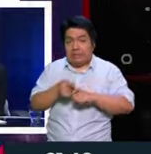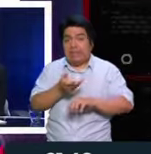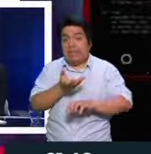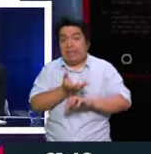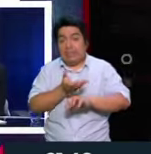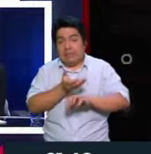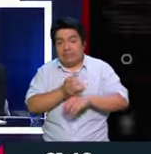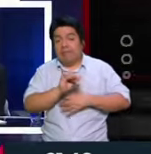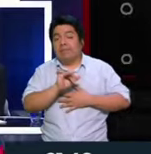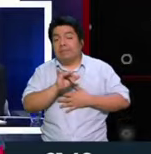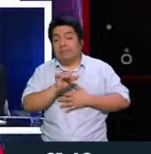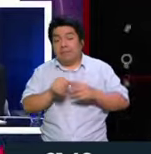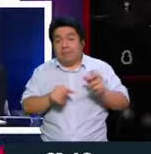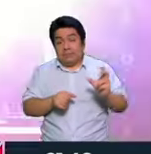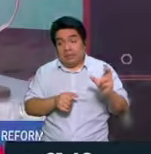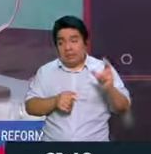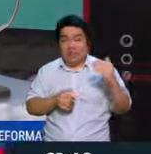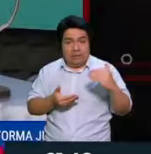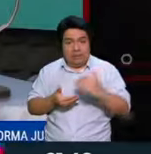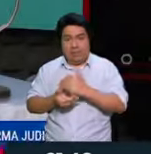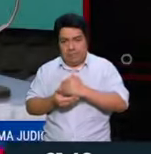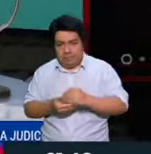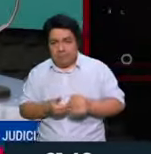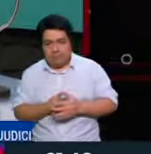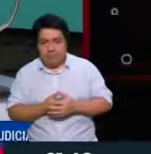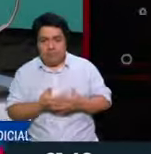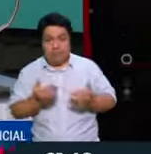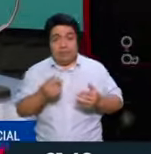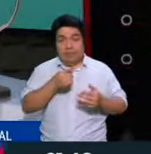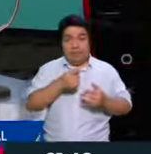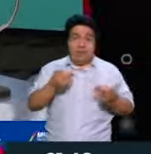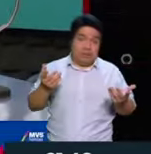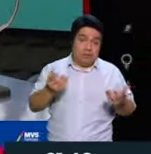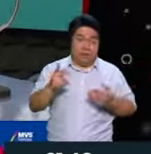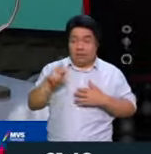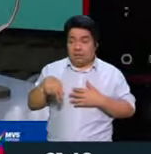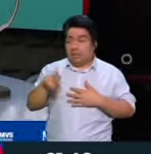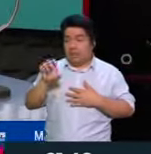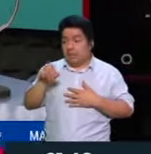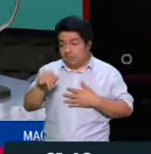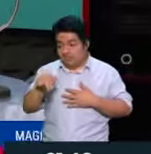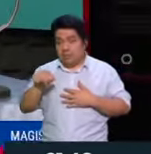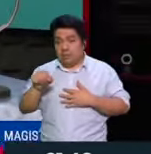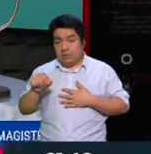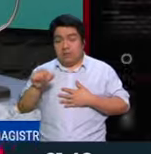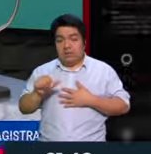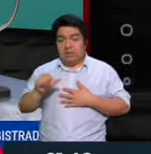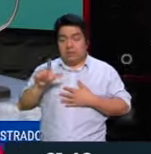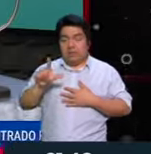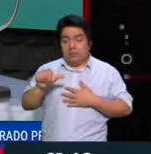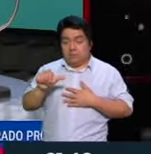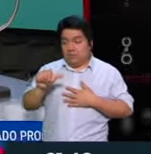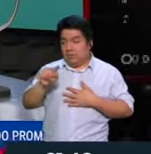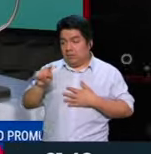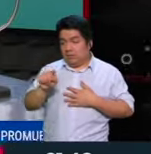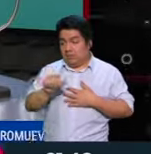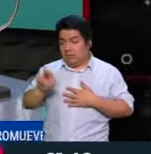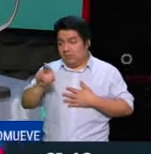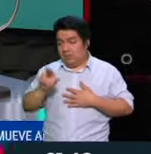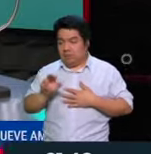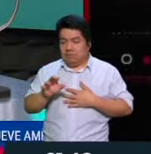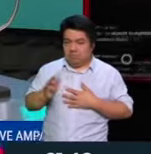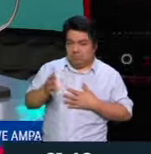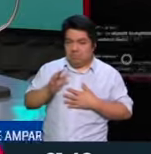razón en intervenir. Pero lo que está haciendo que en Salazar, y no por que él lo determine, de hecho se ha mostrado bastante